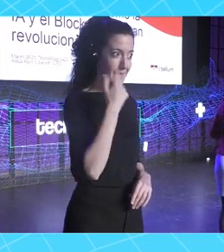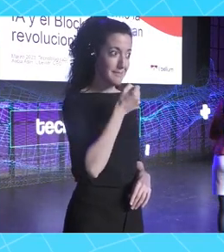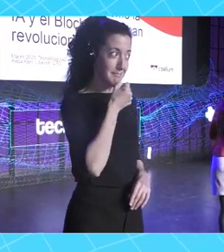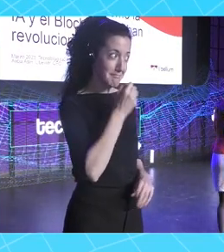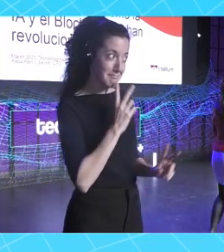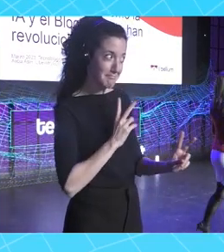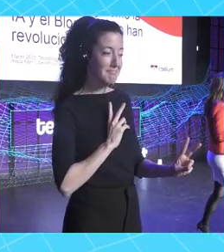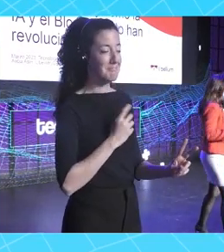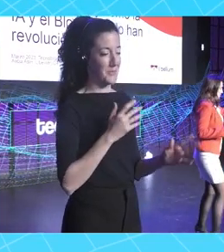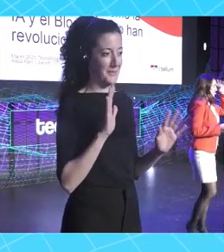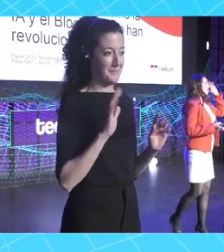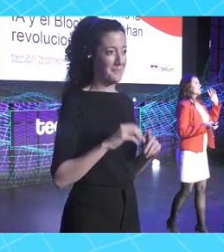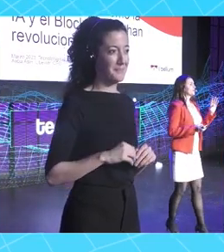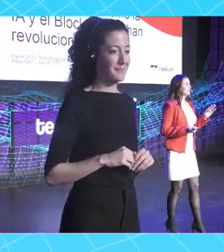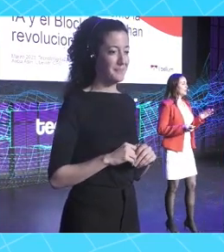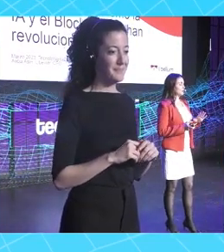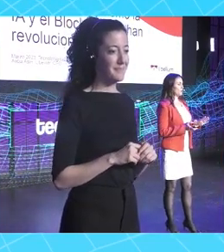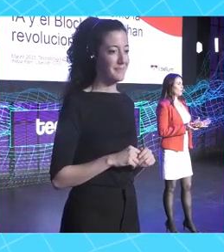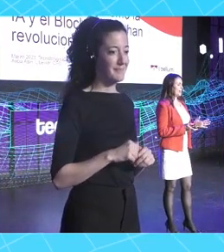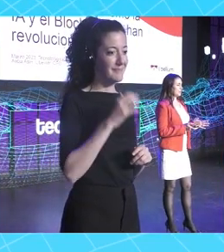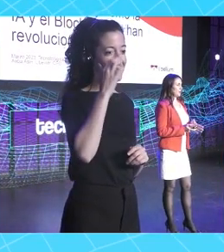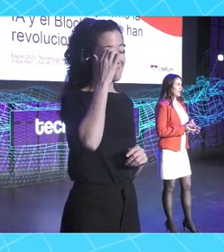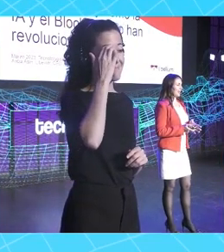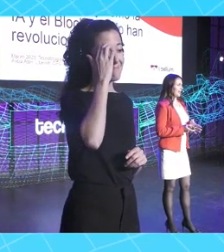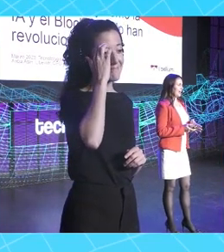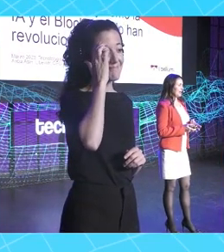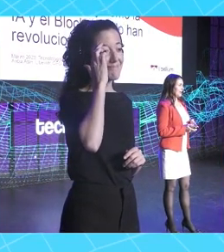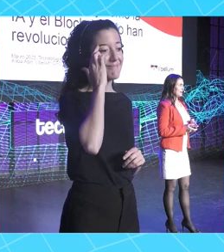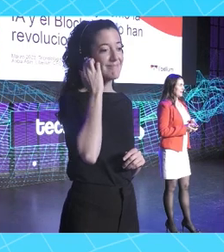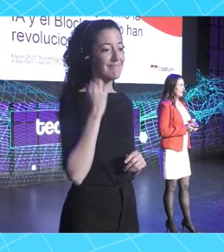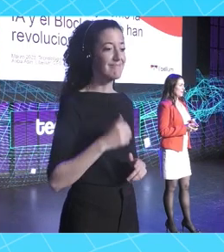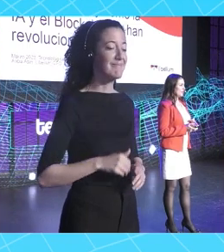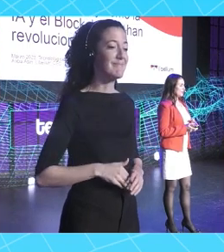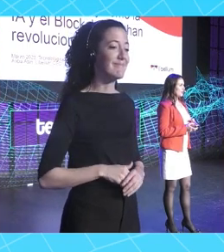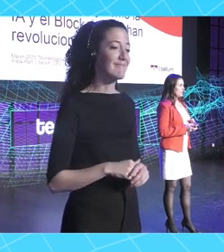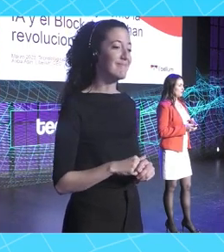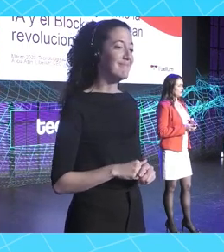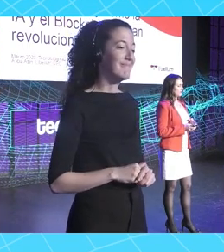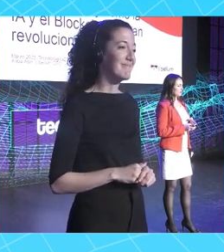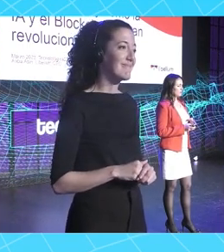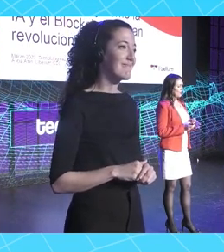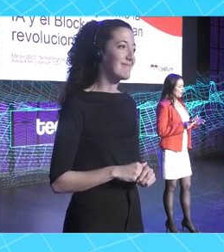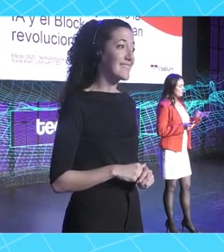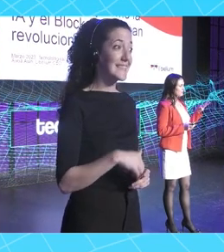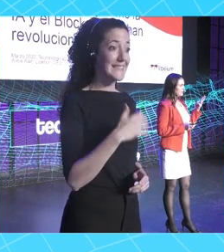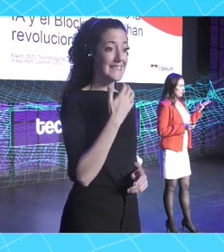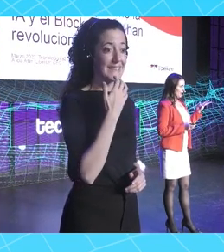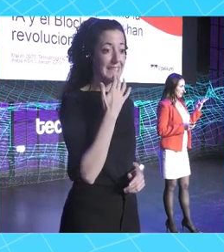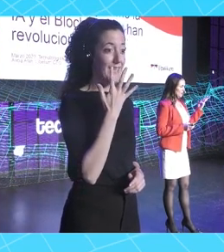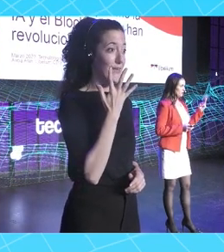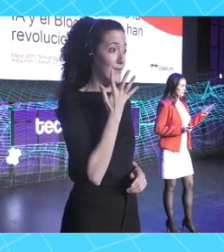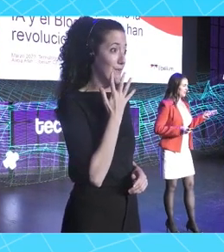para los que no no os preocupéis porque hoy Yo quiero solo tengo